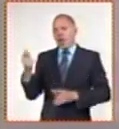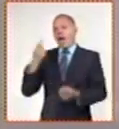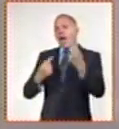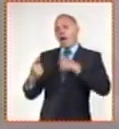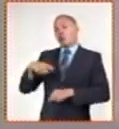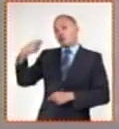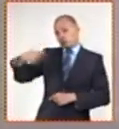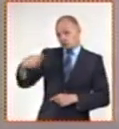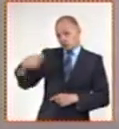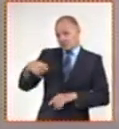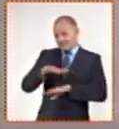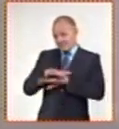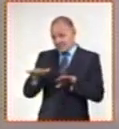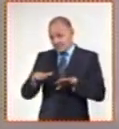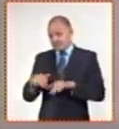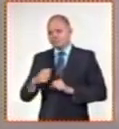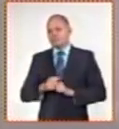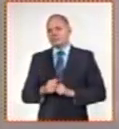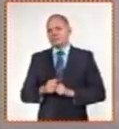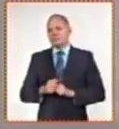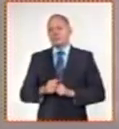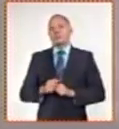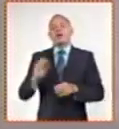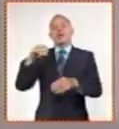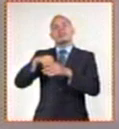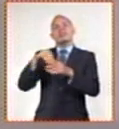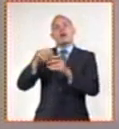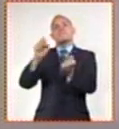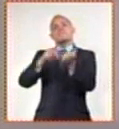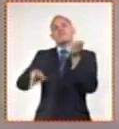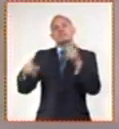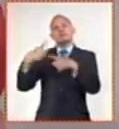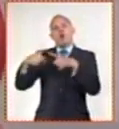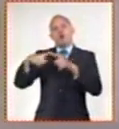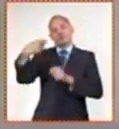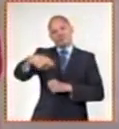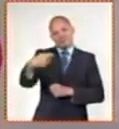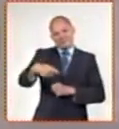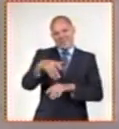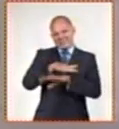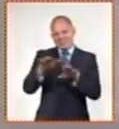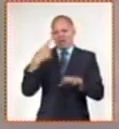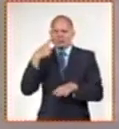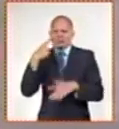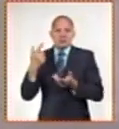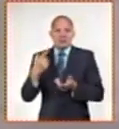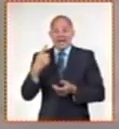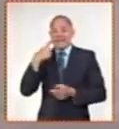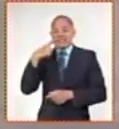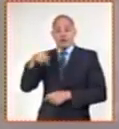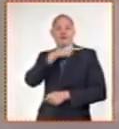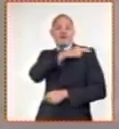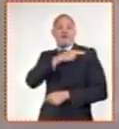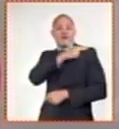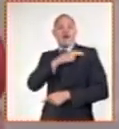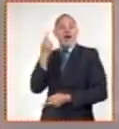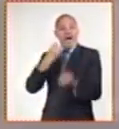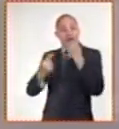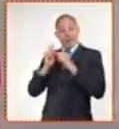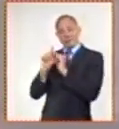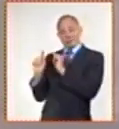tribunal, sobre todo de la provincia, es que funcionarios macristas sí